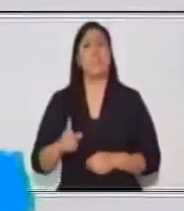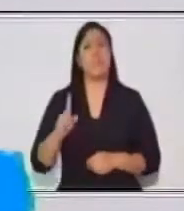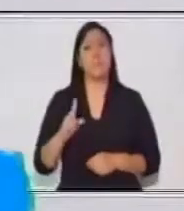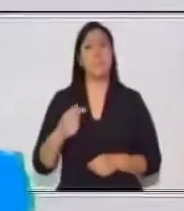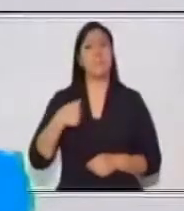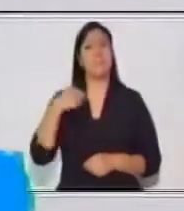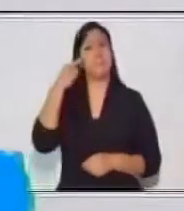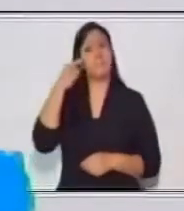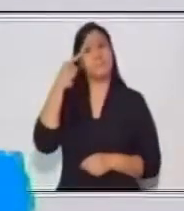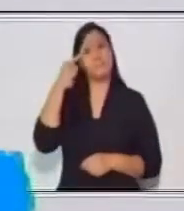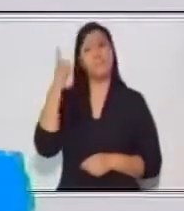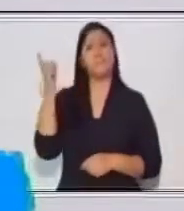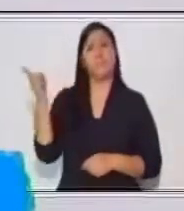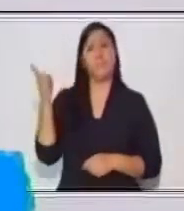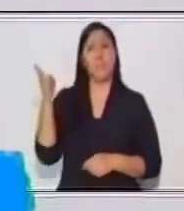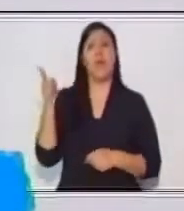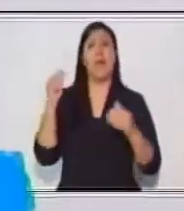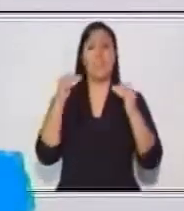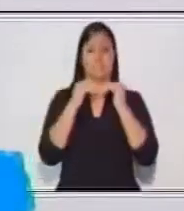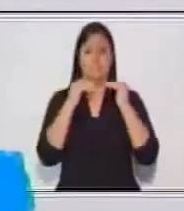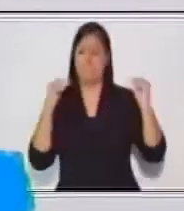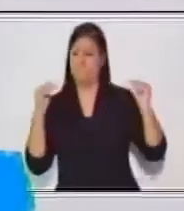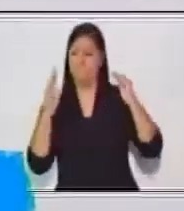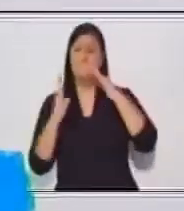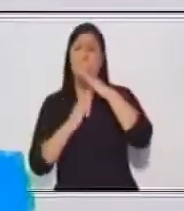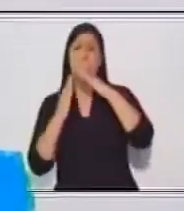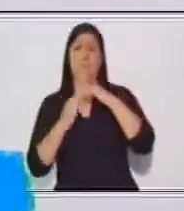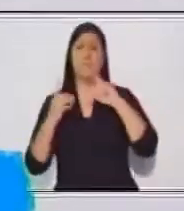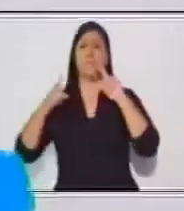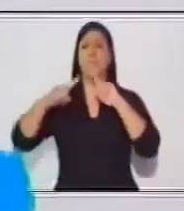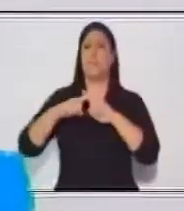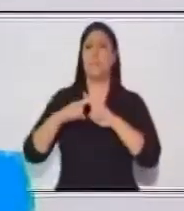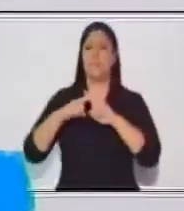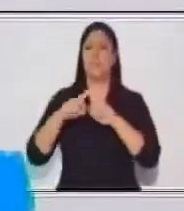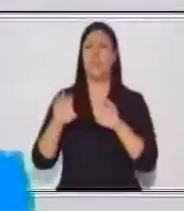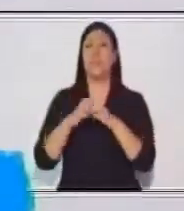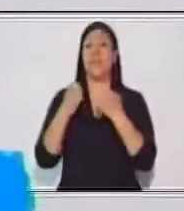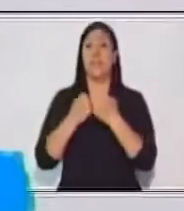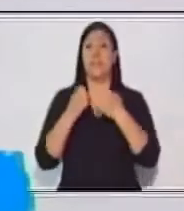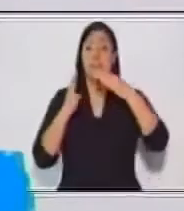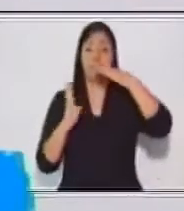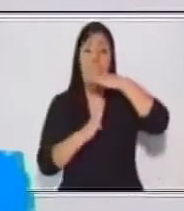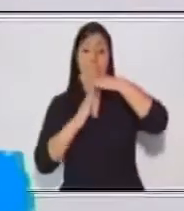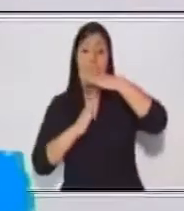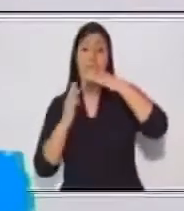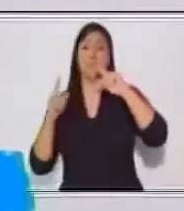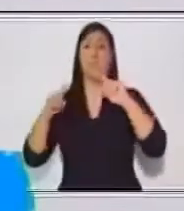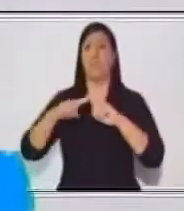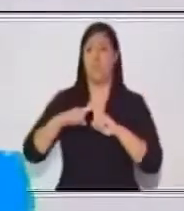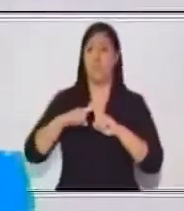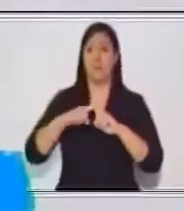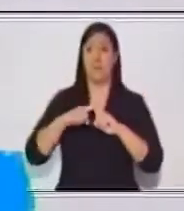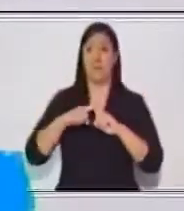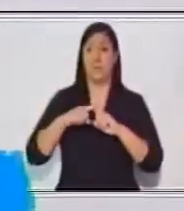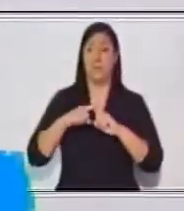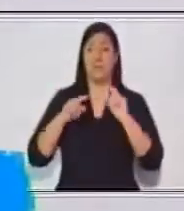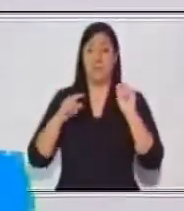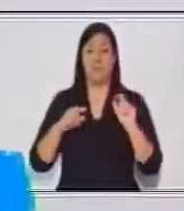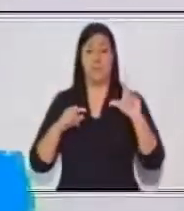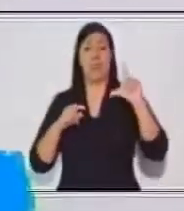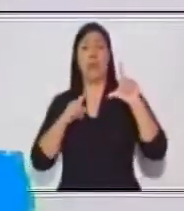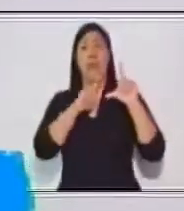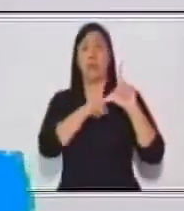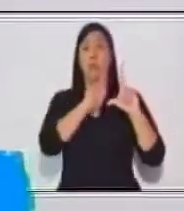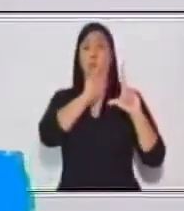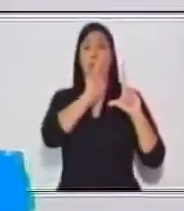de la base es X, entonces vamos a decir que la base es X y que la altura es